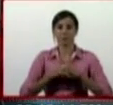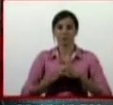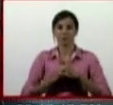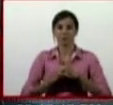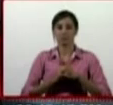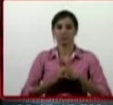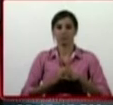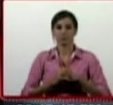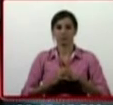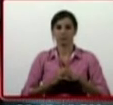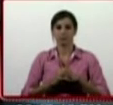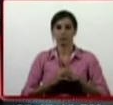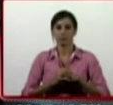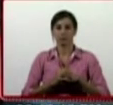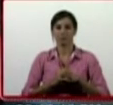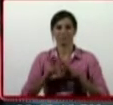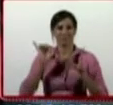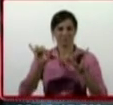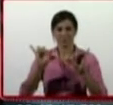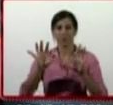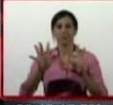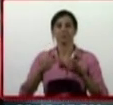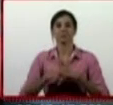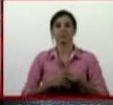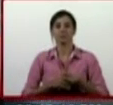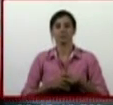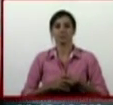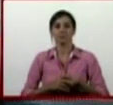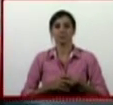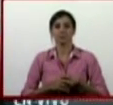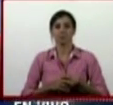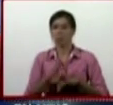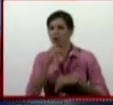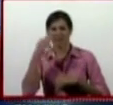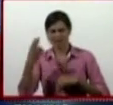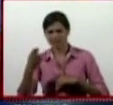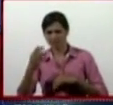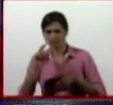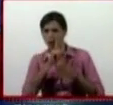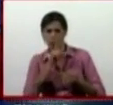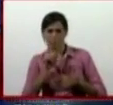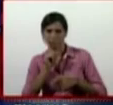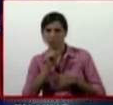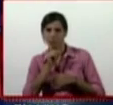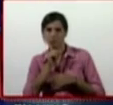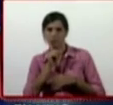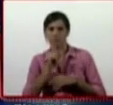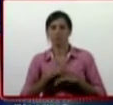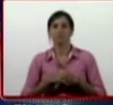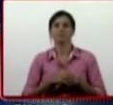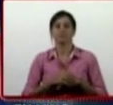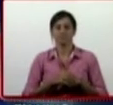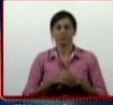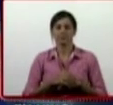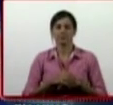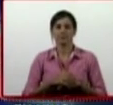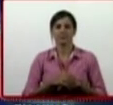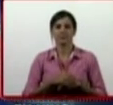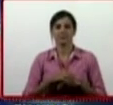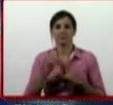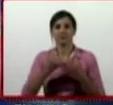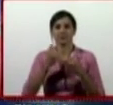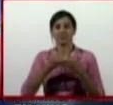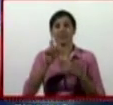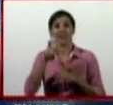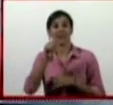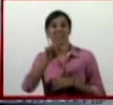Henderson, precisamente. Enderson, sin H. Enderson Galeano. Tiene